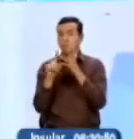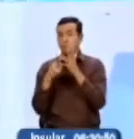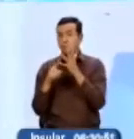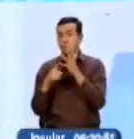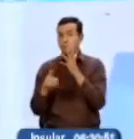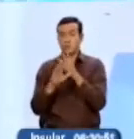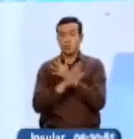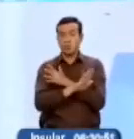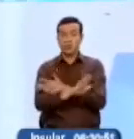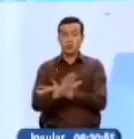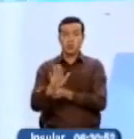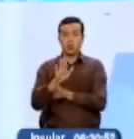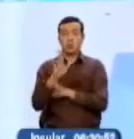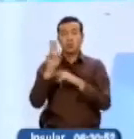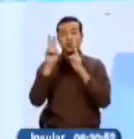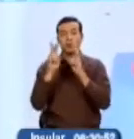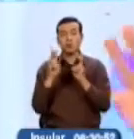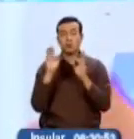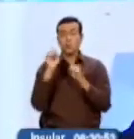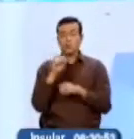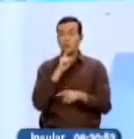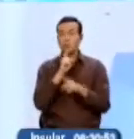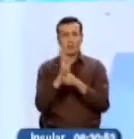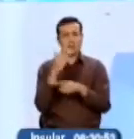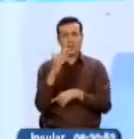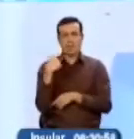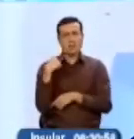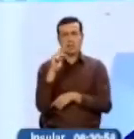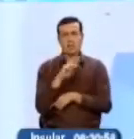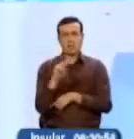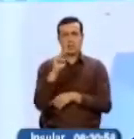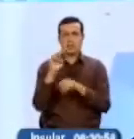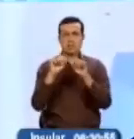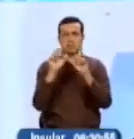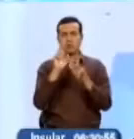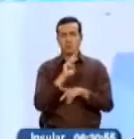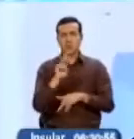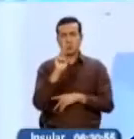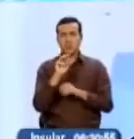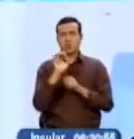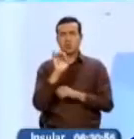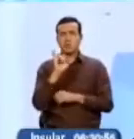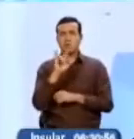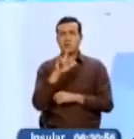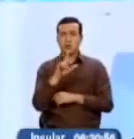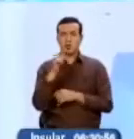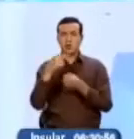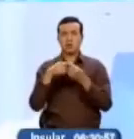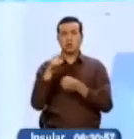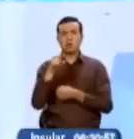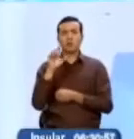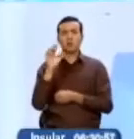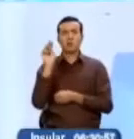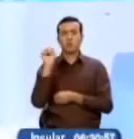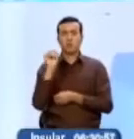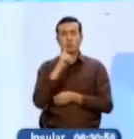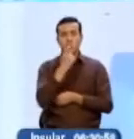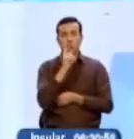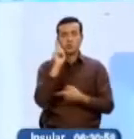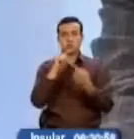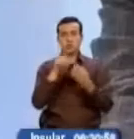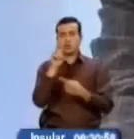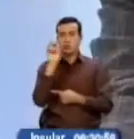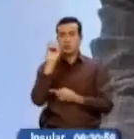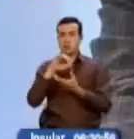cuyo cuyo contenido se lo puede consultar ya en la página web que enrique www fil quitó puntocom del 11 al